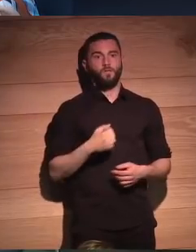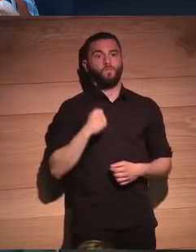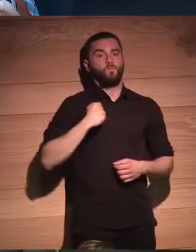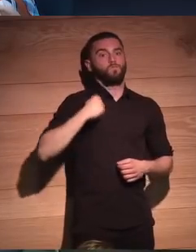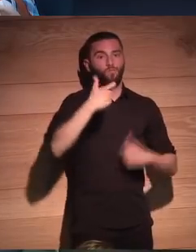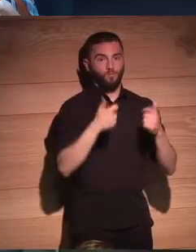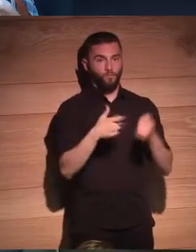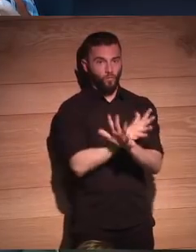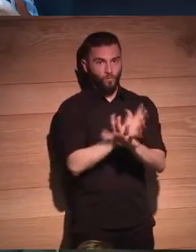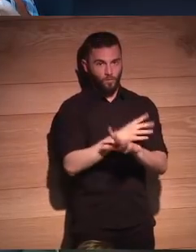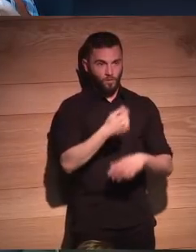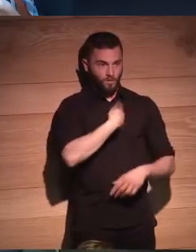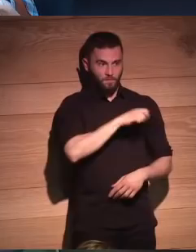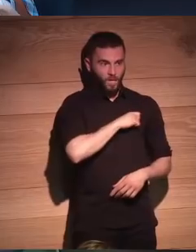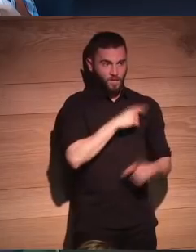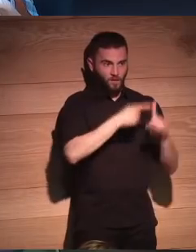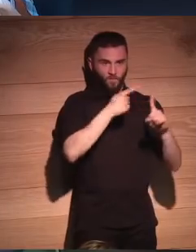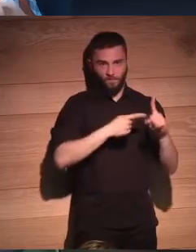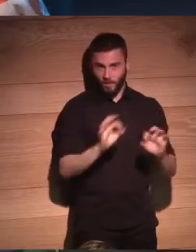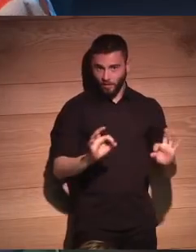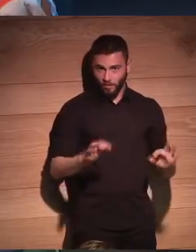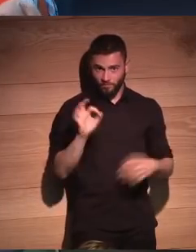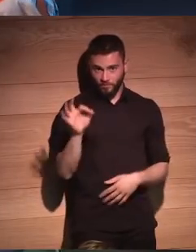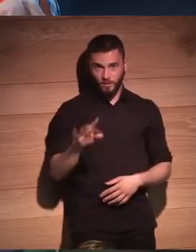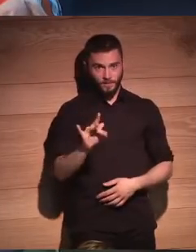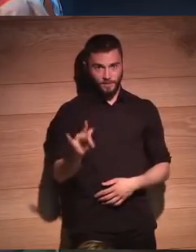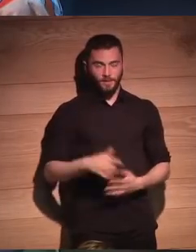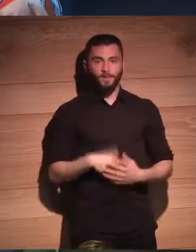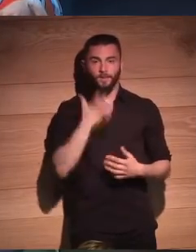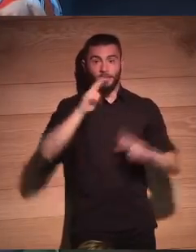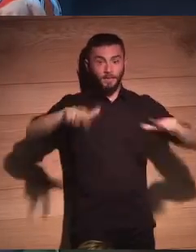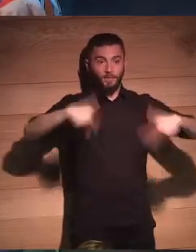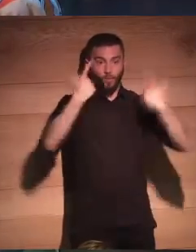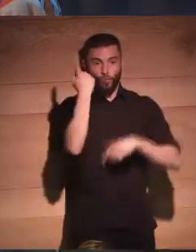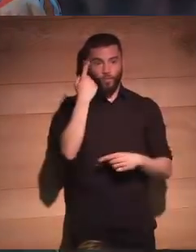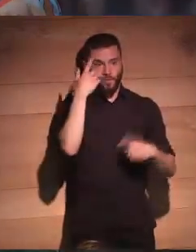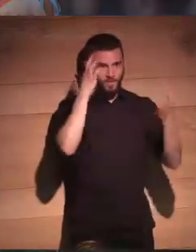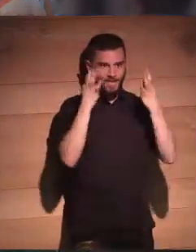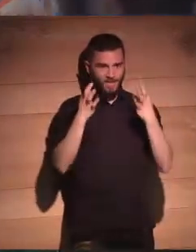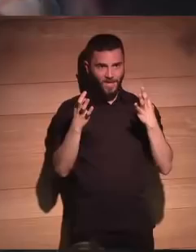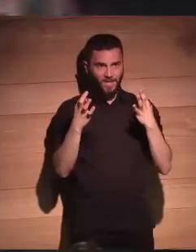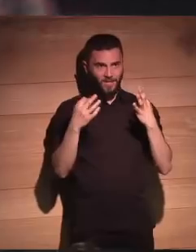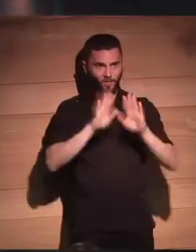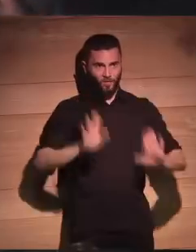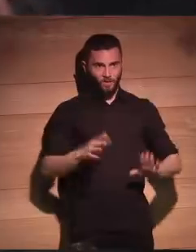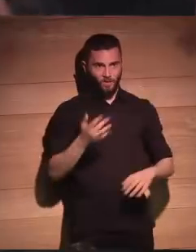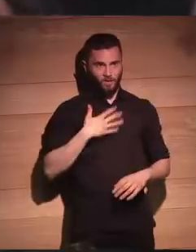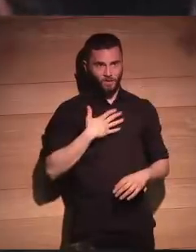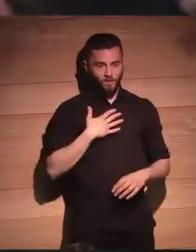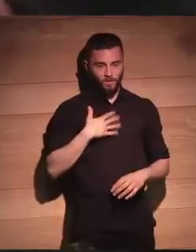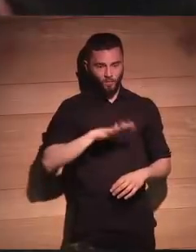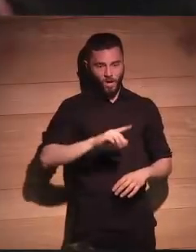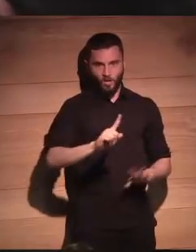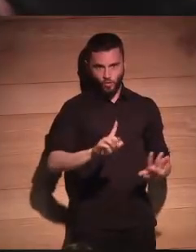videojuegos, en diseño de videojuegos España, ¿verdad? Y si me permitís, sí que se hacen cositas, sí. Si me permitís un último detalle, porque no es mi sitio, evidentemente, es el